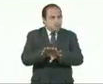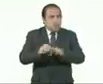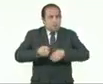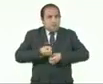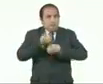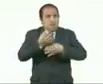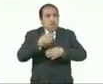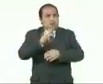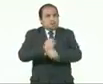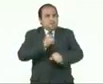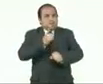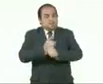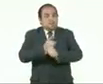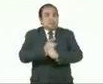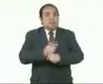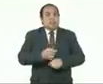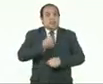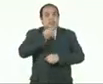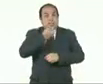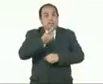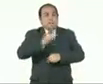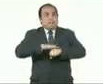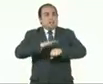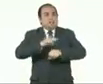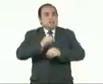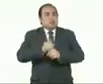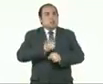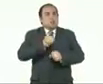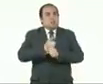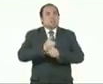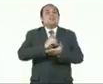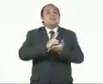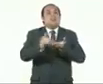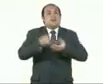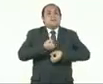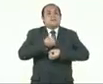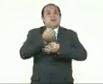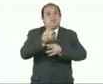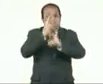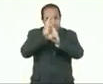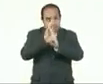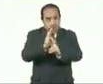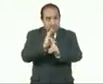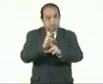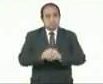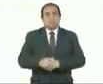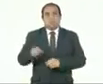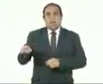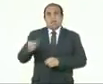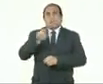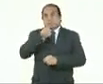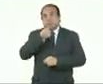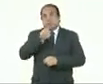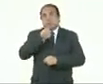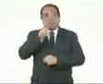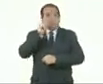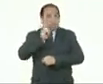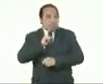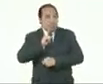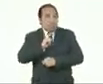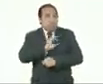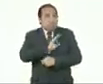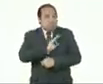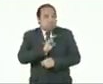oportunidades. Nosotros decimos más que oportunidades, derechos. Que un niño, una niña tenga